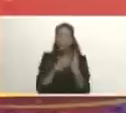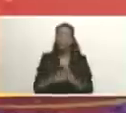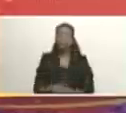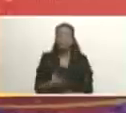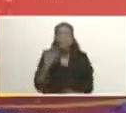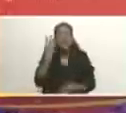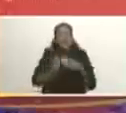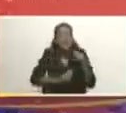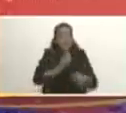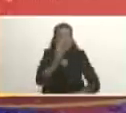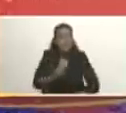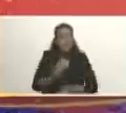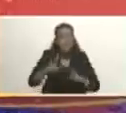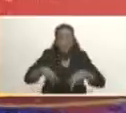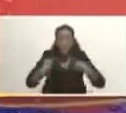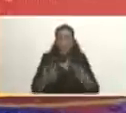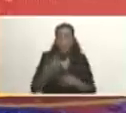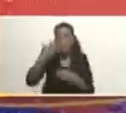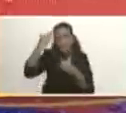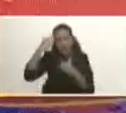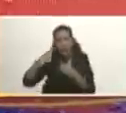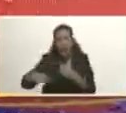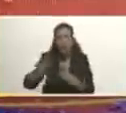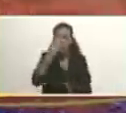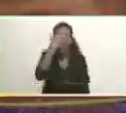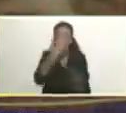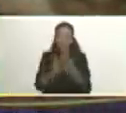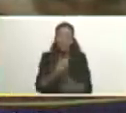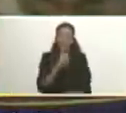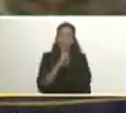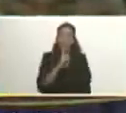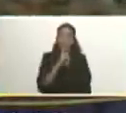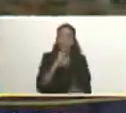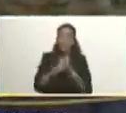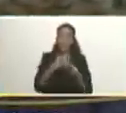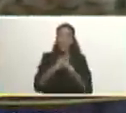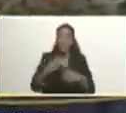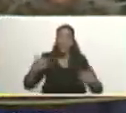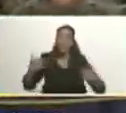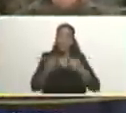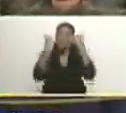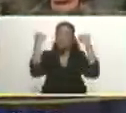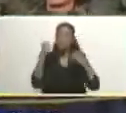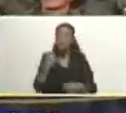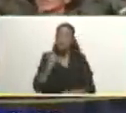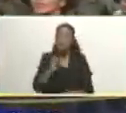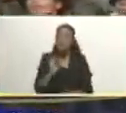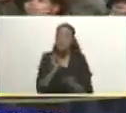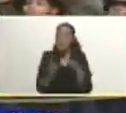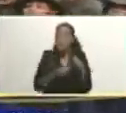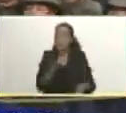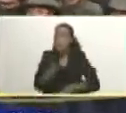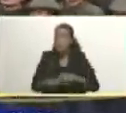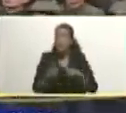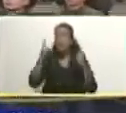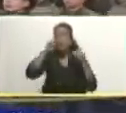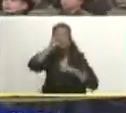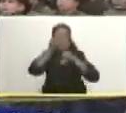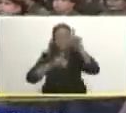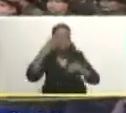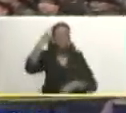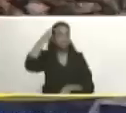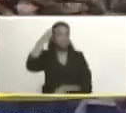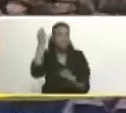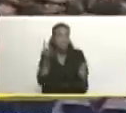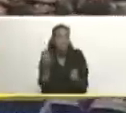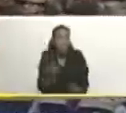¿qué hacer en esta nueva etapa? ¿Cómo enfrentar los nuevos desafíos que depara el futuro? Estas interrogantes,